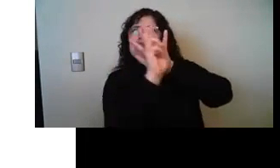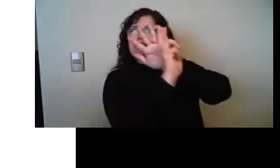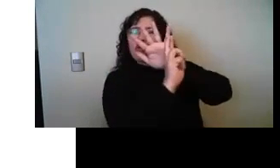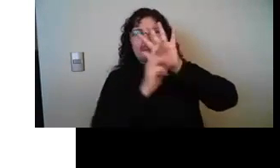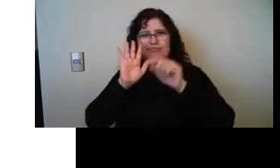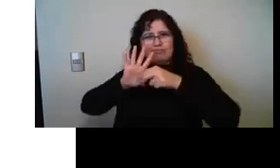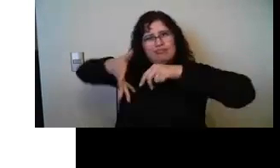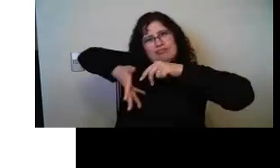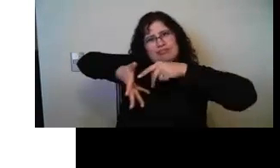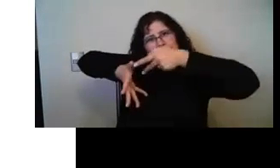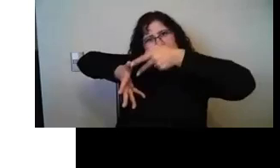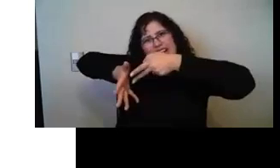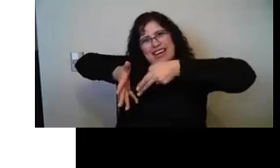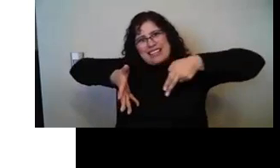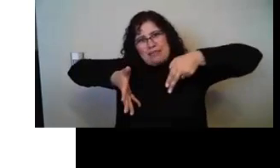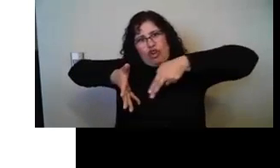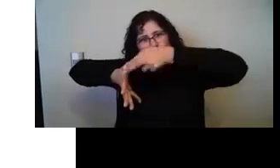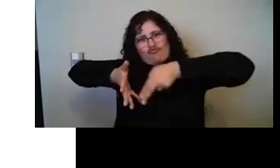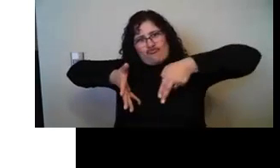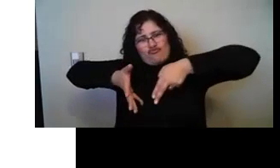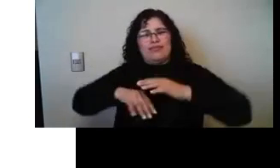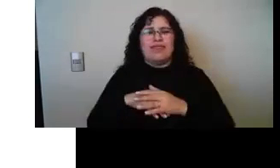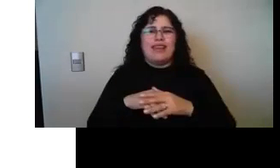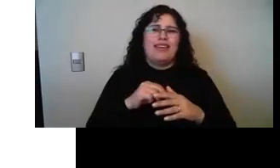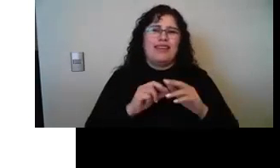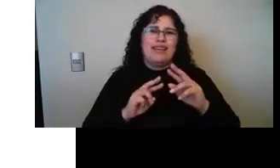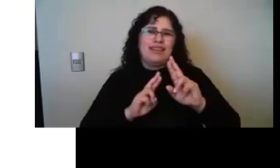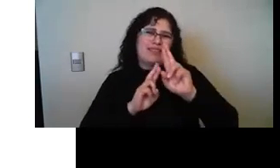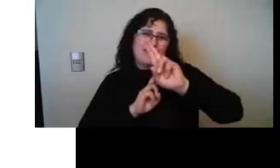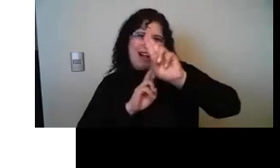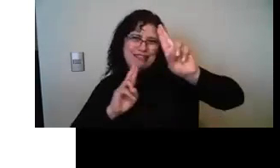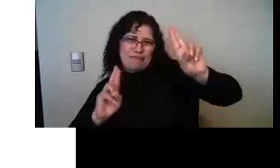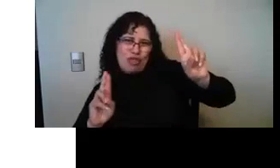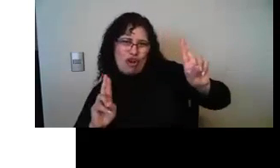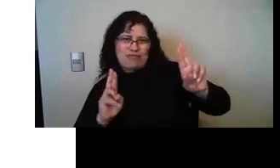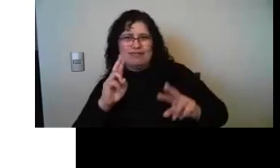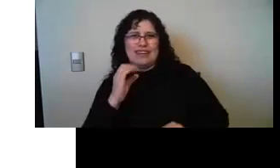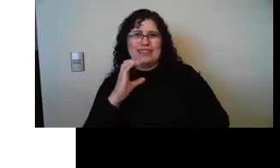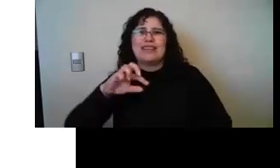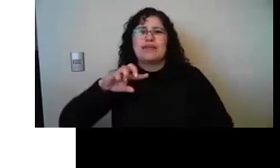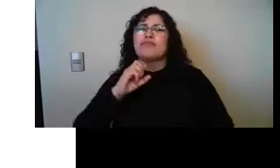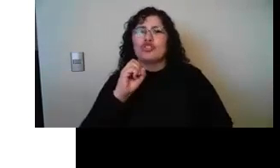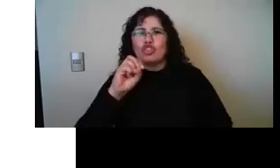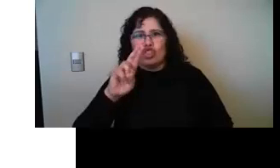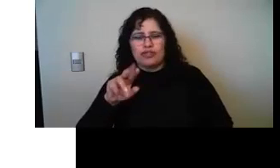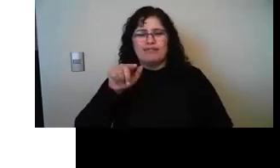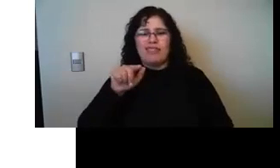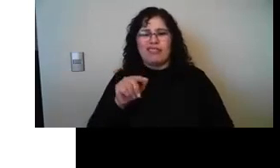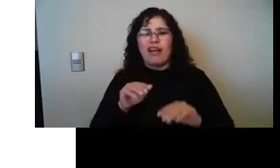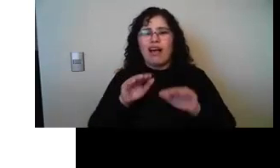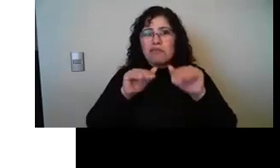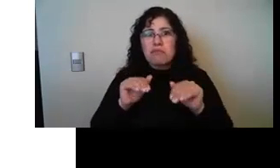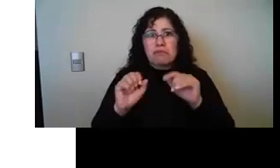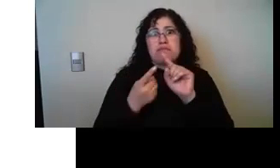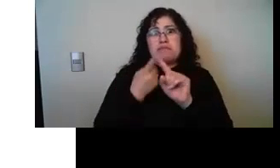¿Ya? Acá no hay un receptor, a diferencia de los otros diferenciados de la neurona, que forma parte de la primera neurona,